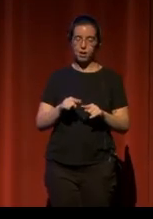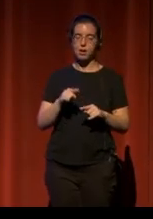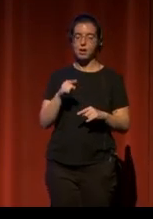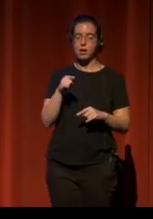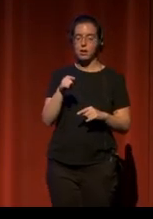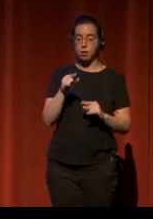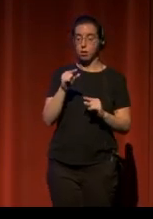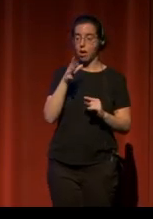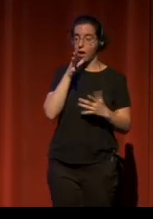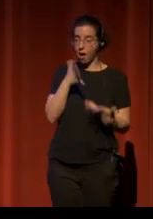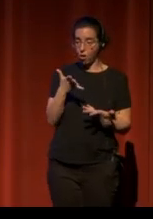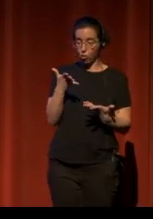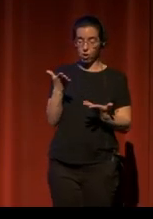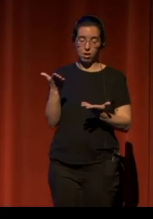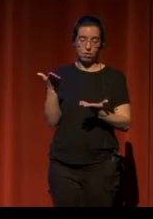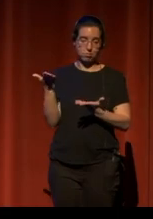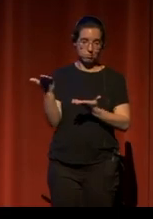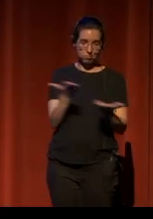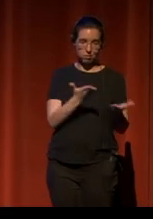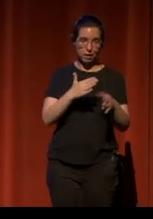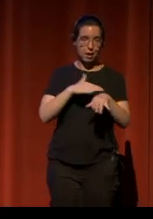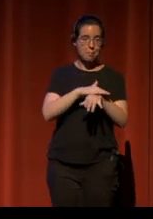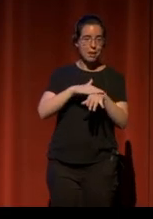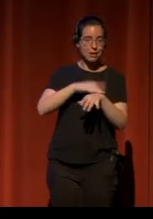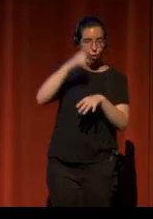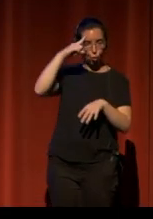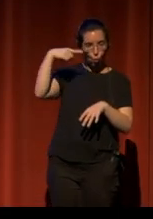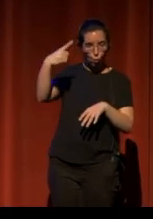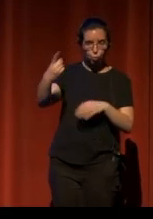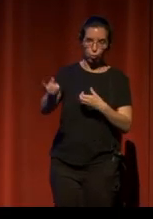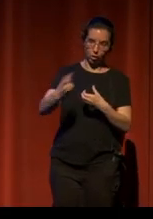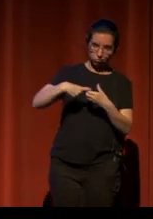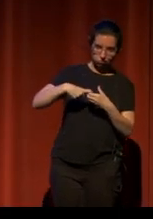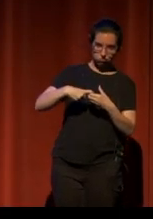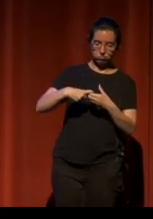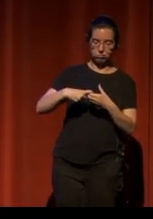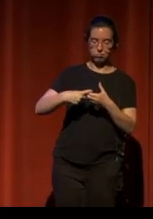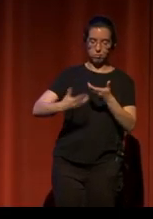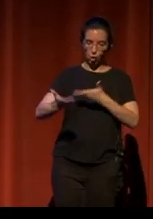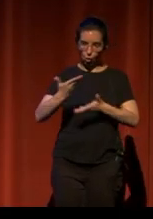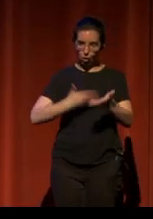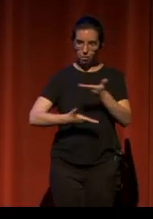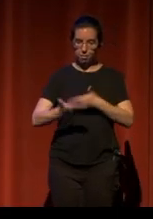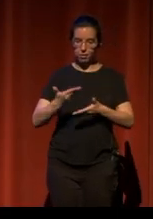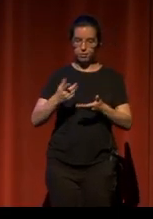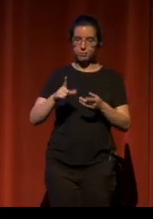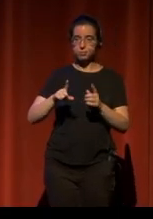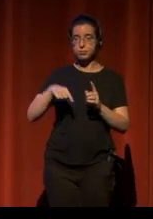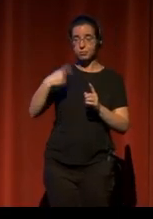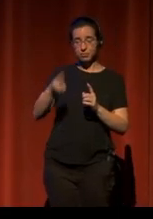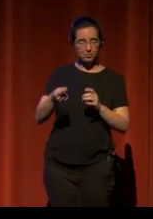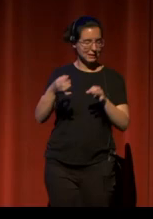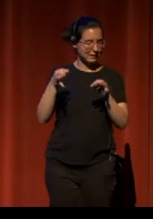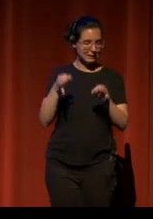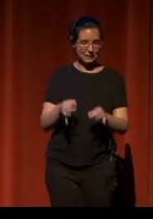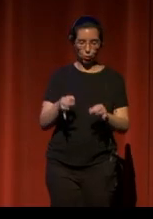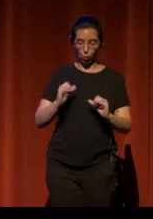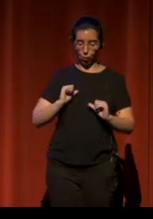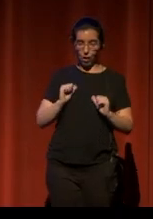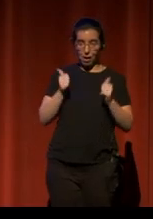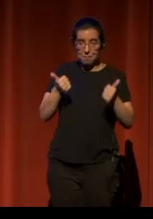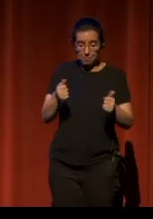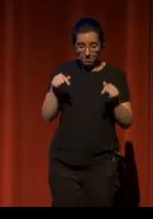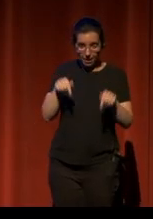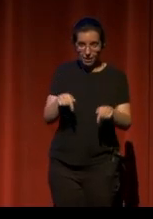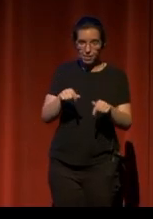hemos invitado al Ministerio de cultura a sumarse y que estoy seguro que después de este punto de de arranque